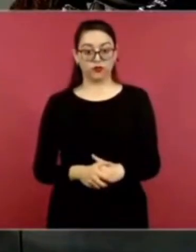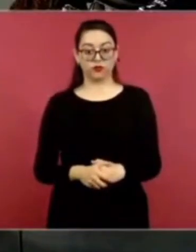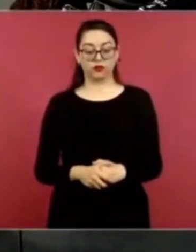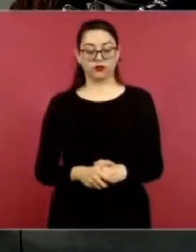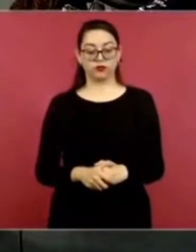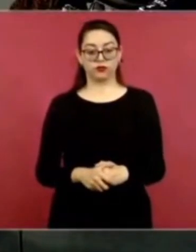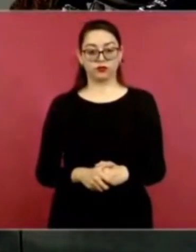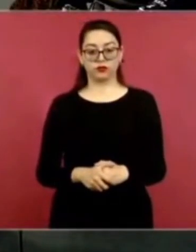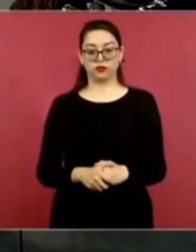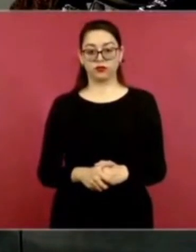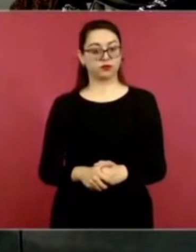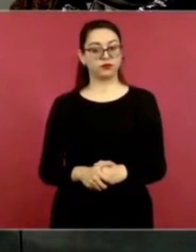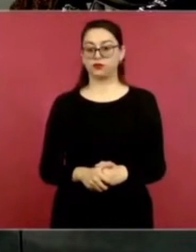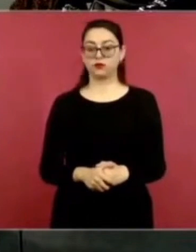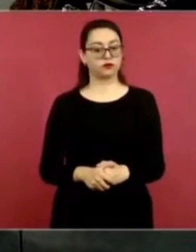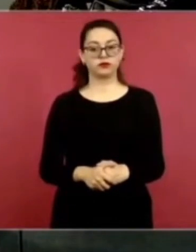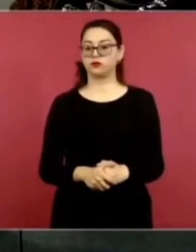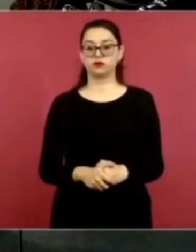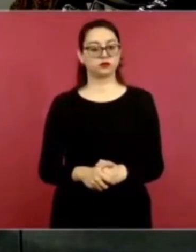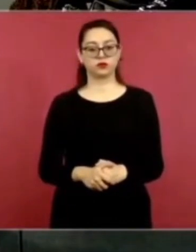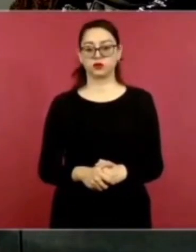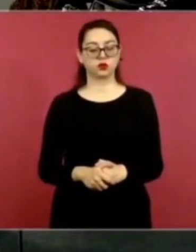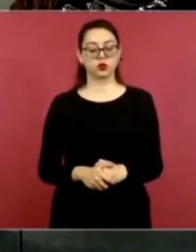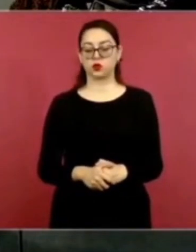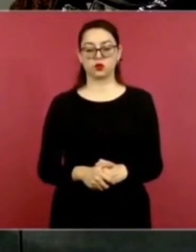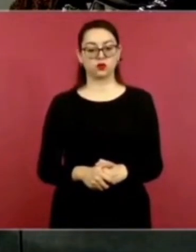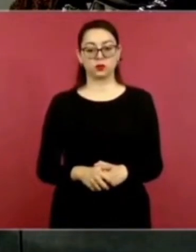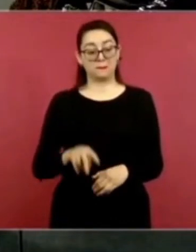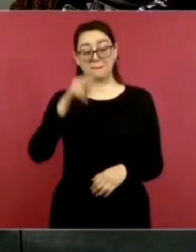¿O no, mexicanos? En general, y mexicanos que